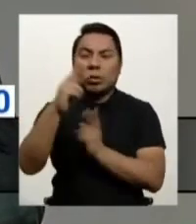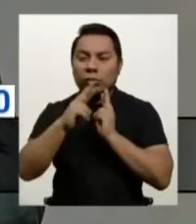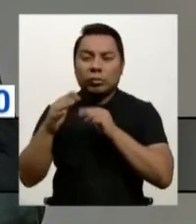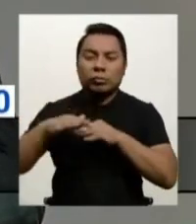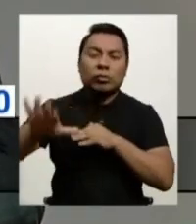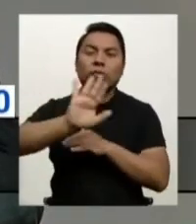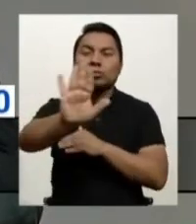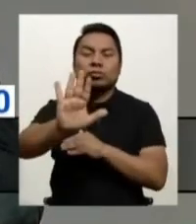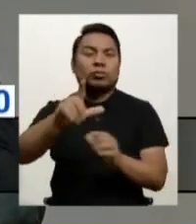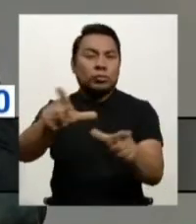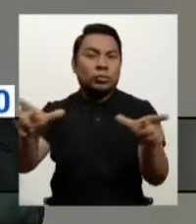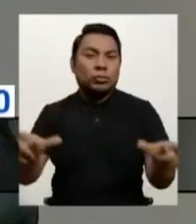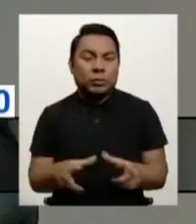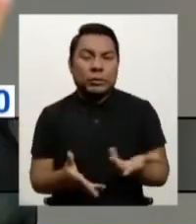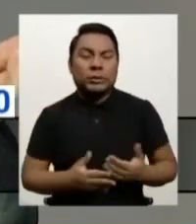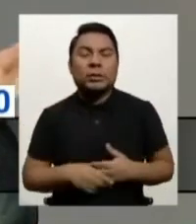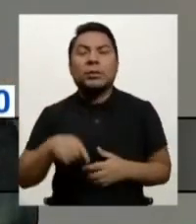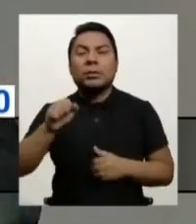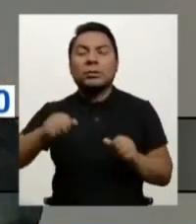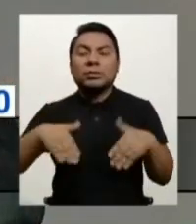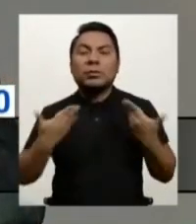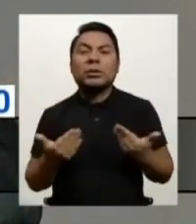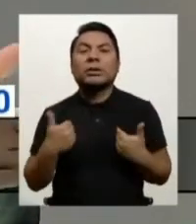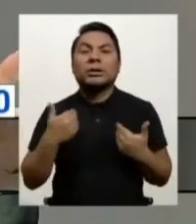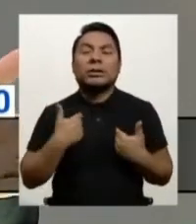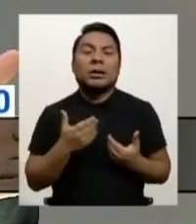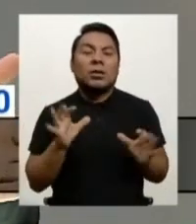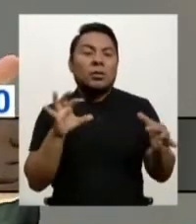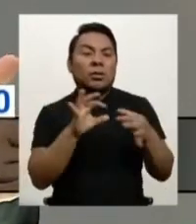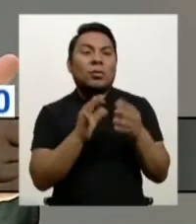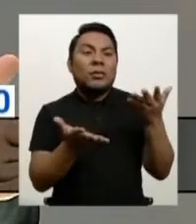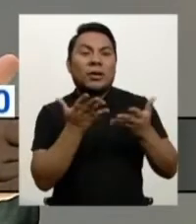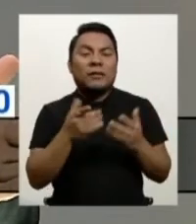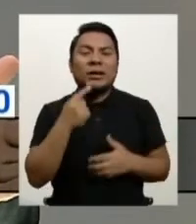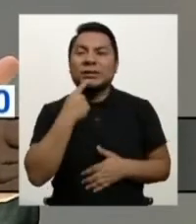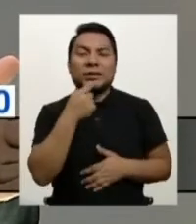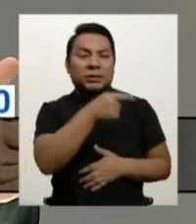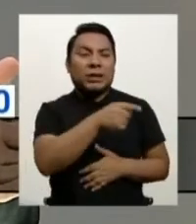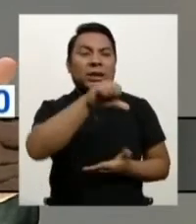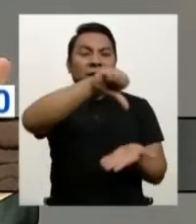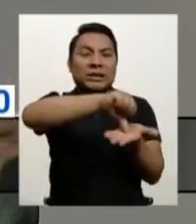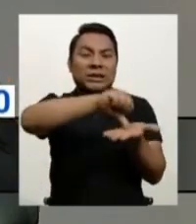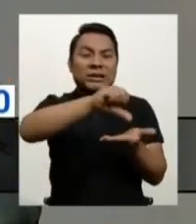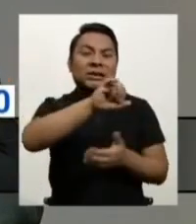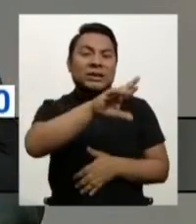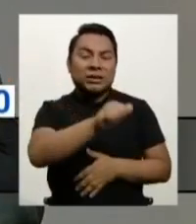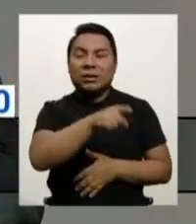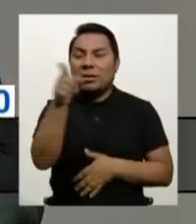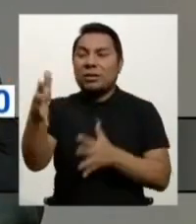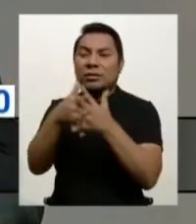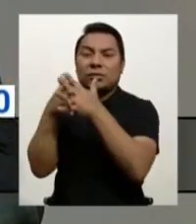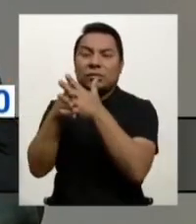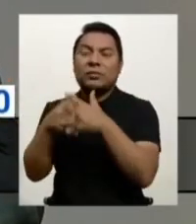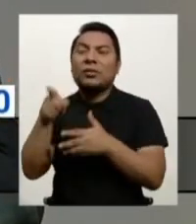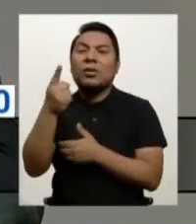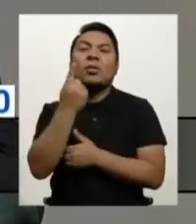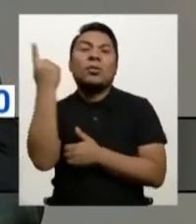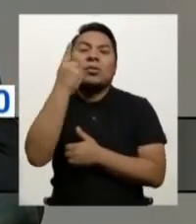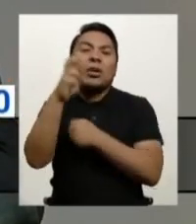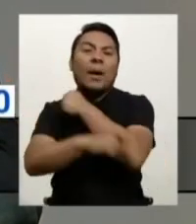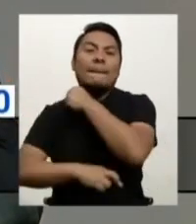en toda la zona, ¿no? Con esto, efectivamente, se quedan Siria y Estados Unidos, vaya dupla, como únicos